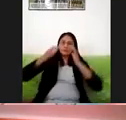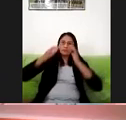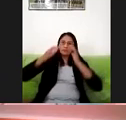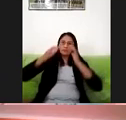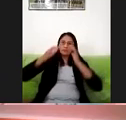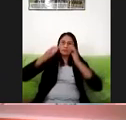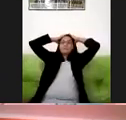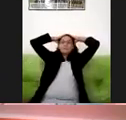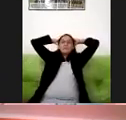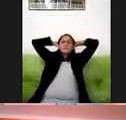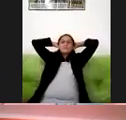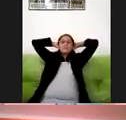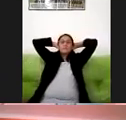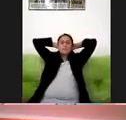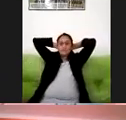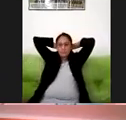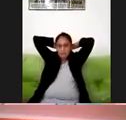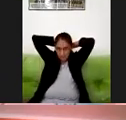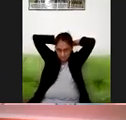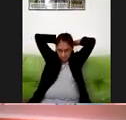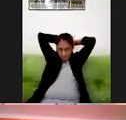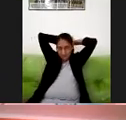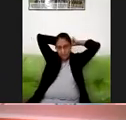y uniones comunicantes,